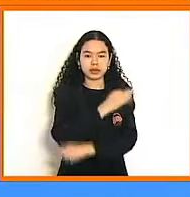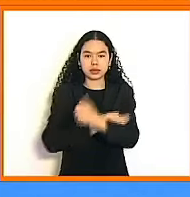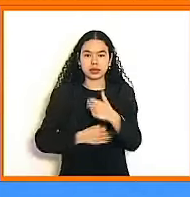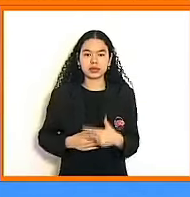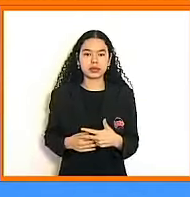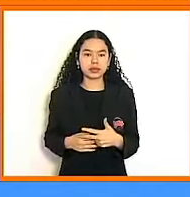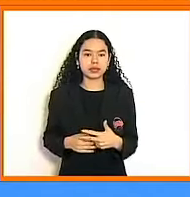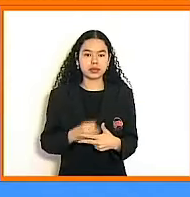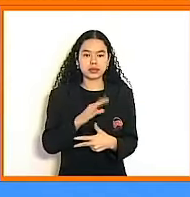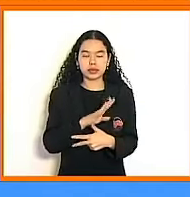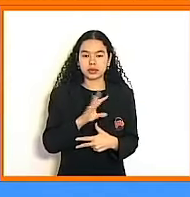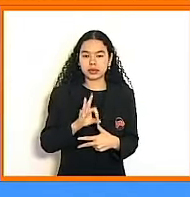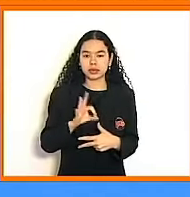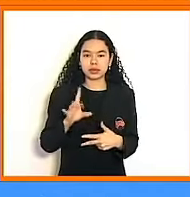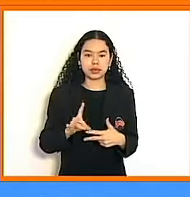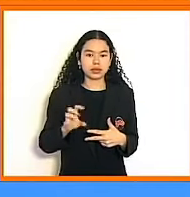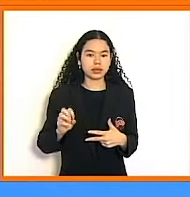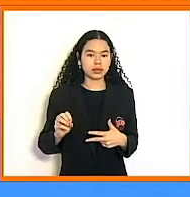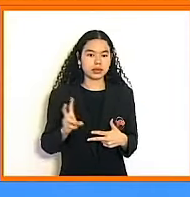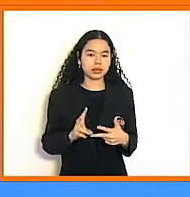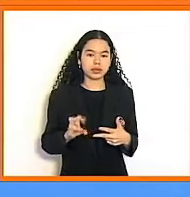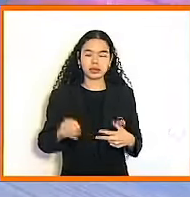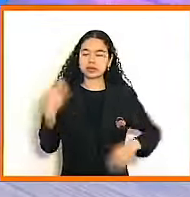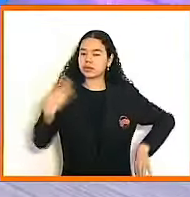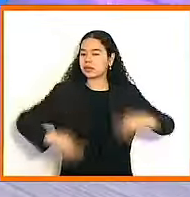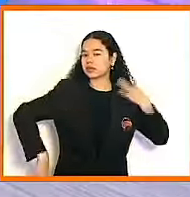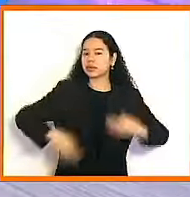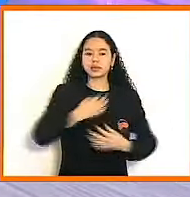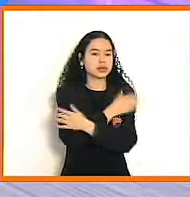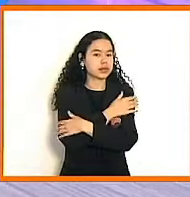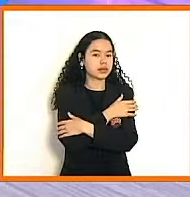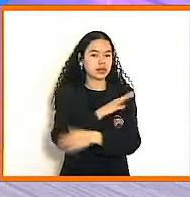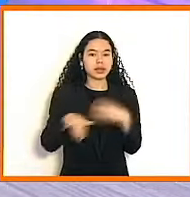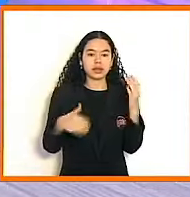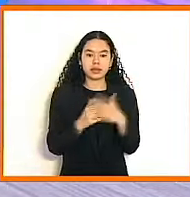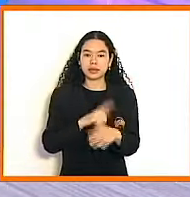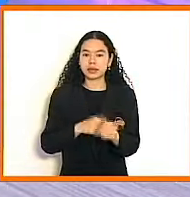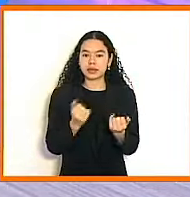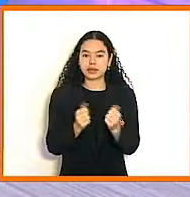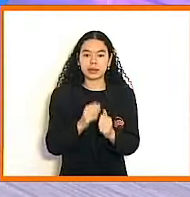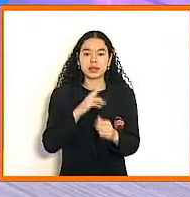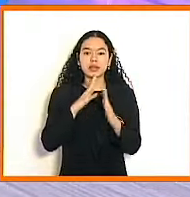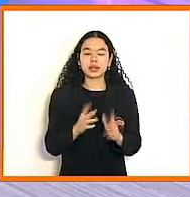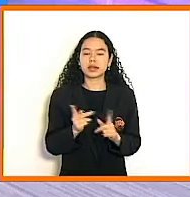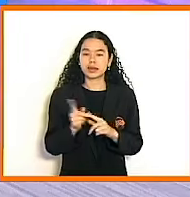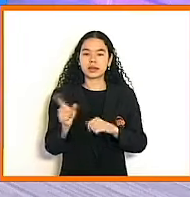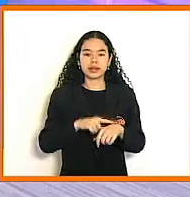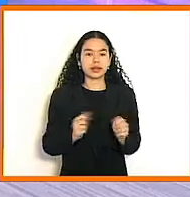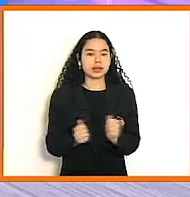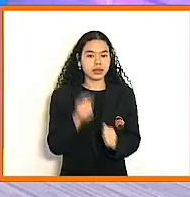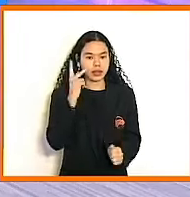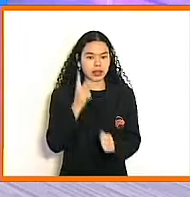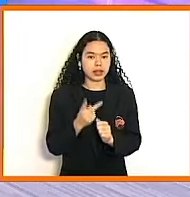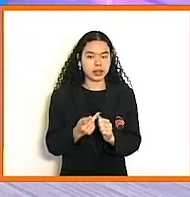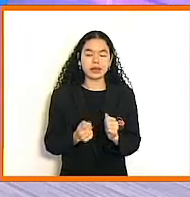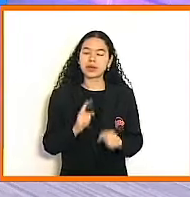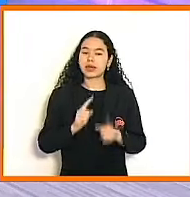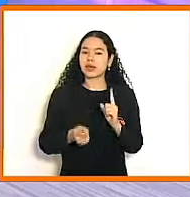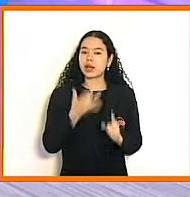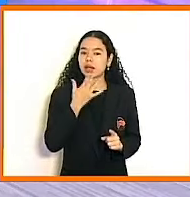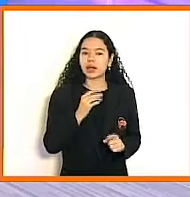son 49, 80 y 70. Felicidades. Ahora sí, tené esas catrachadas en mano porque vamos a conocer cuáles son